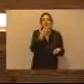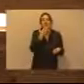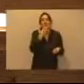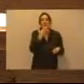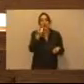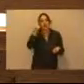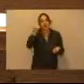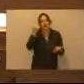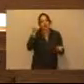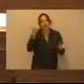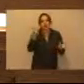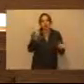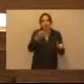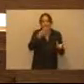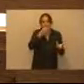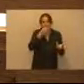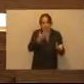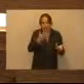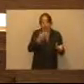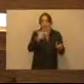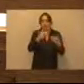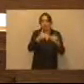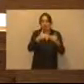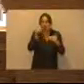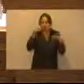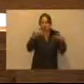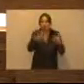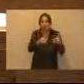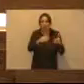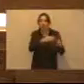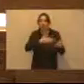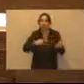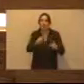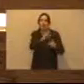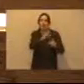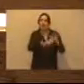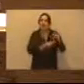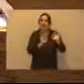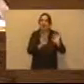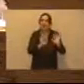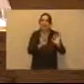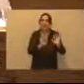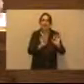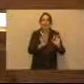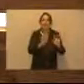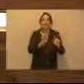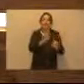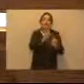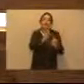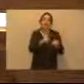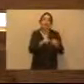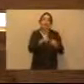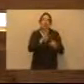cordura, queiro preguntarlle por unha cuestión moi concreta. que ten algo de máxico e de